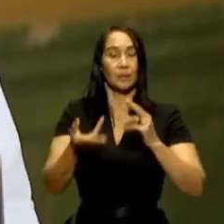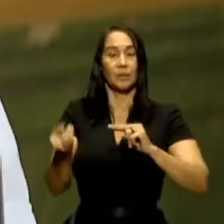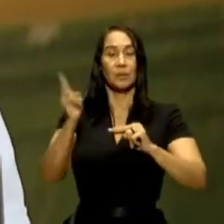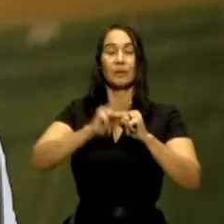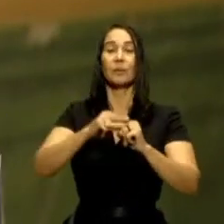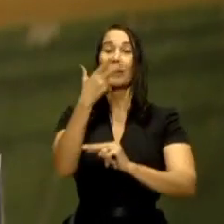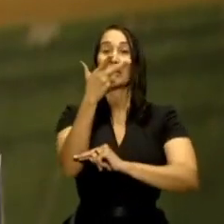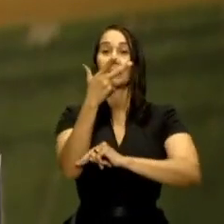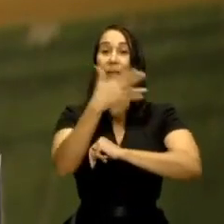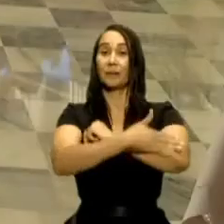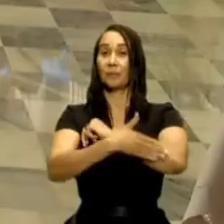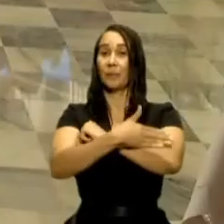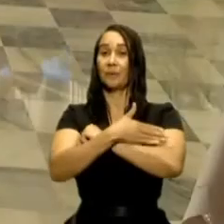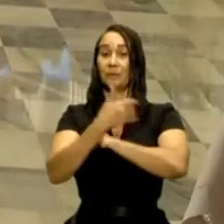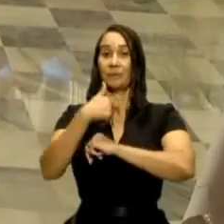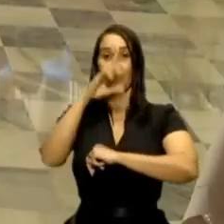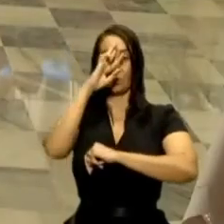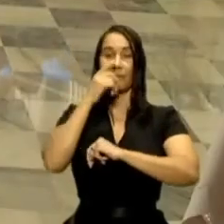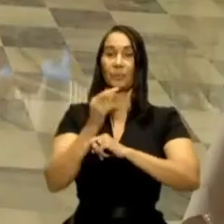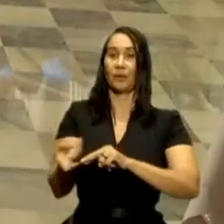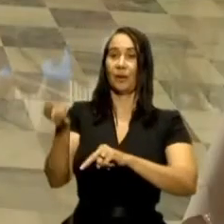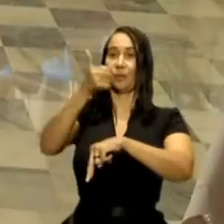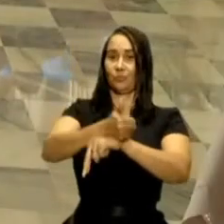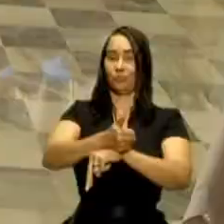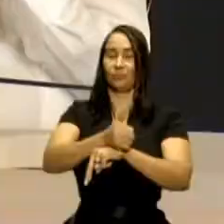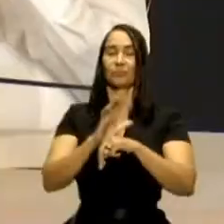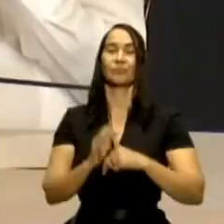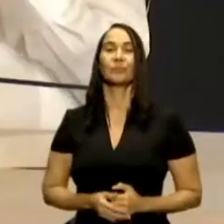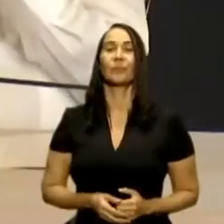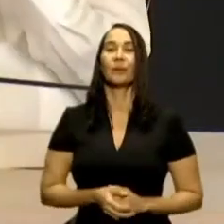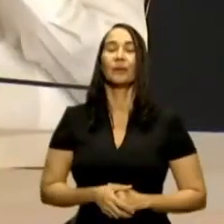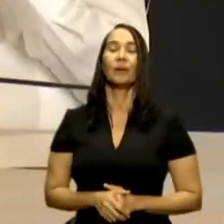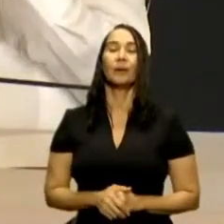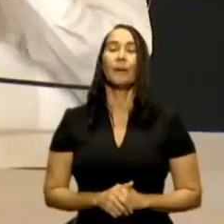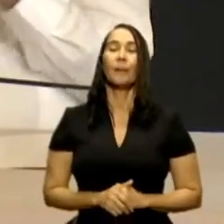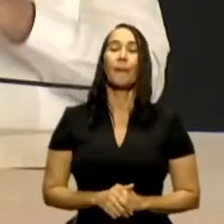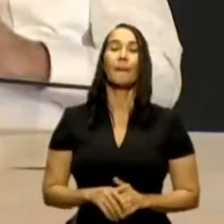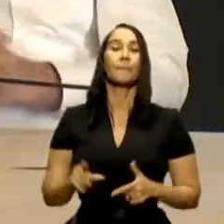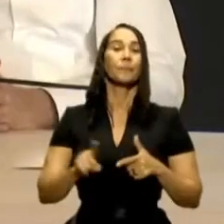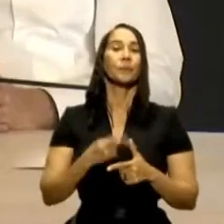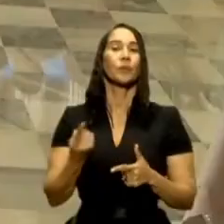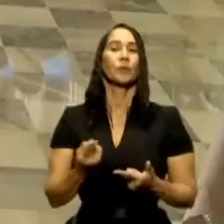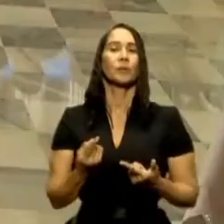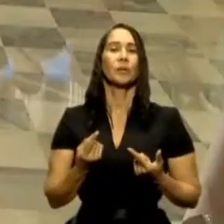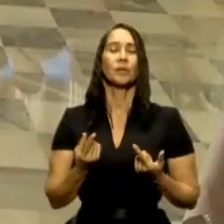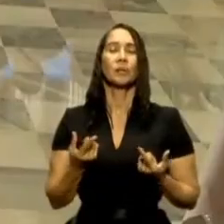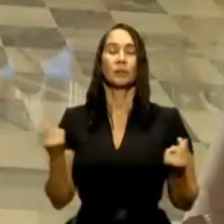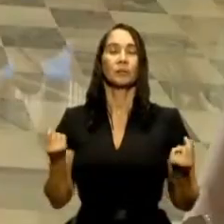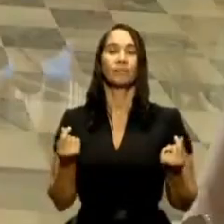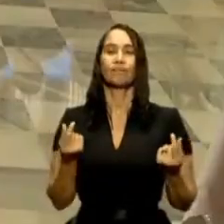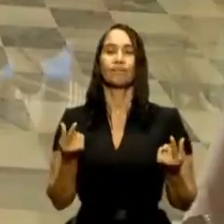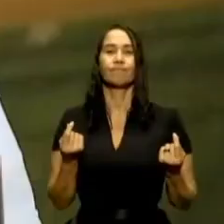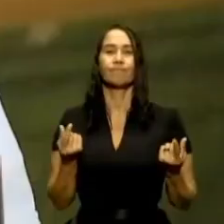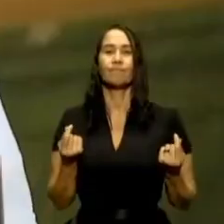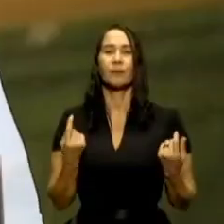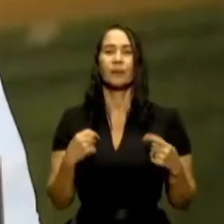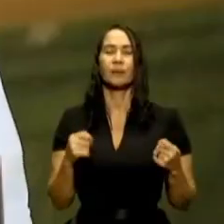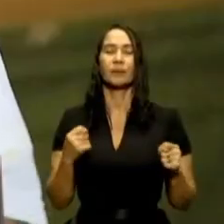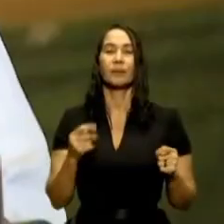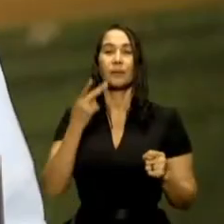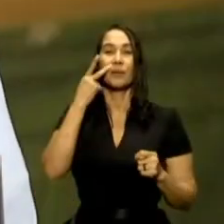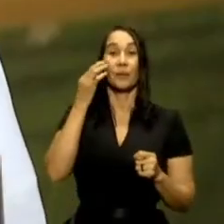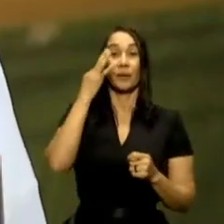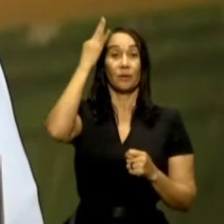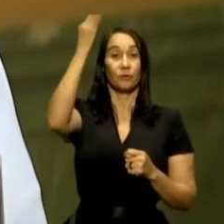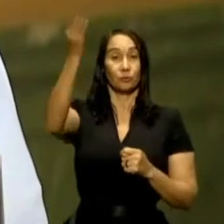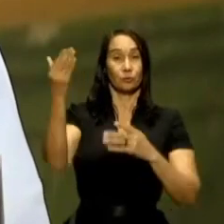3 países, ¿verdad? Entonces, de lo que se trata es, señores, de ver el futuro